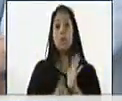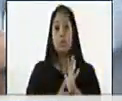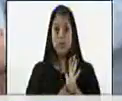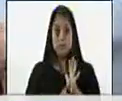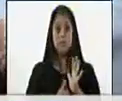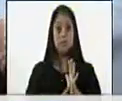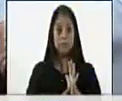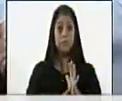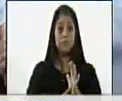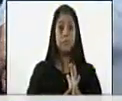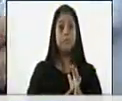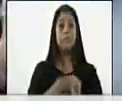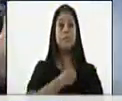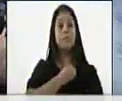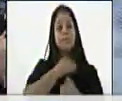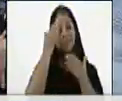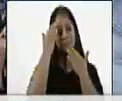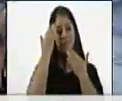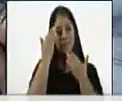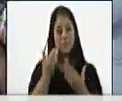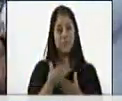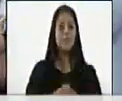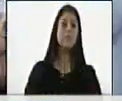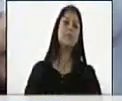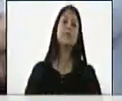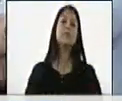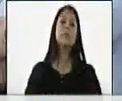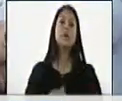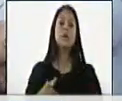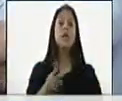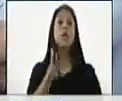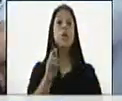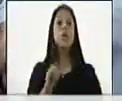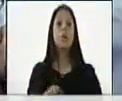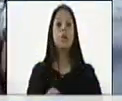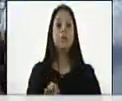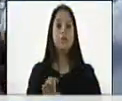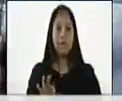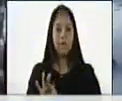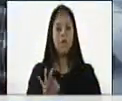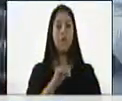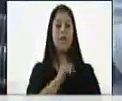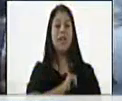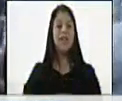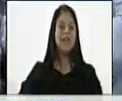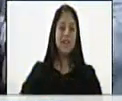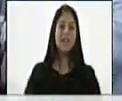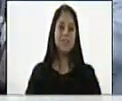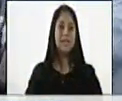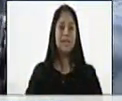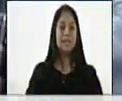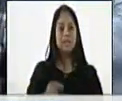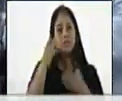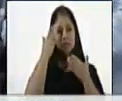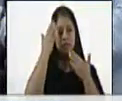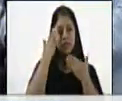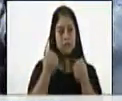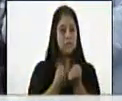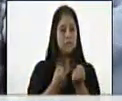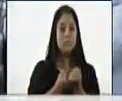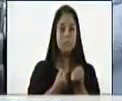municipalidad. Quiero agradecerle a don Romeo, el alcalde, todo el apoyo que nos ha